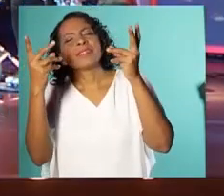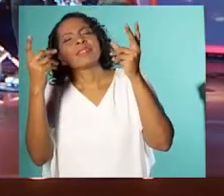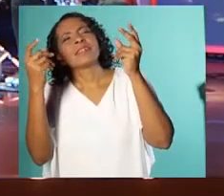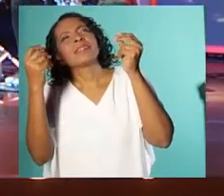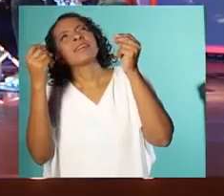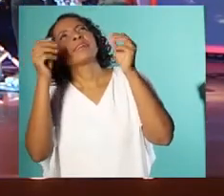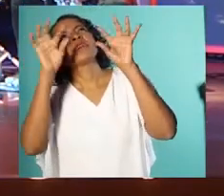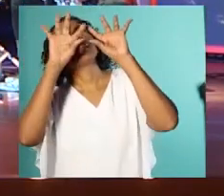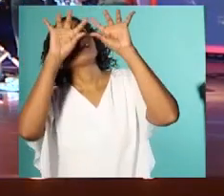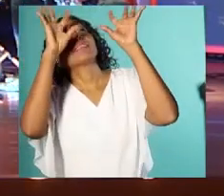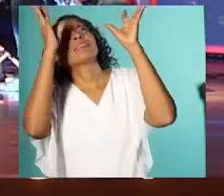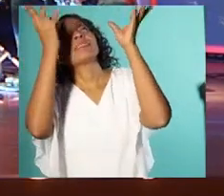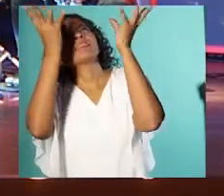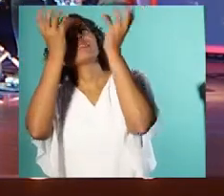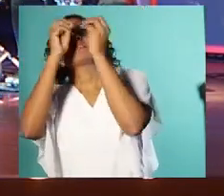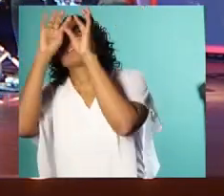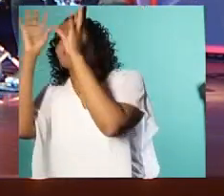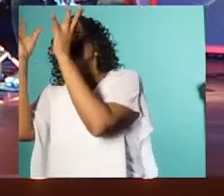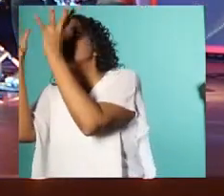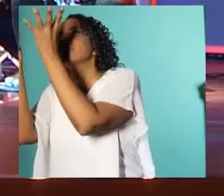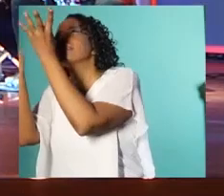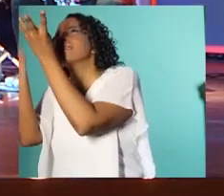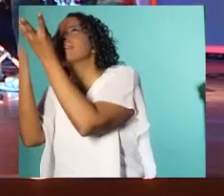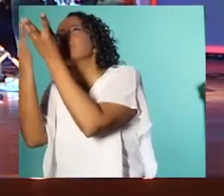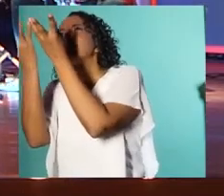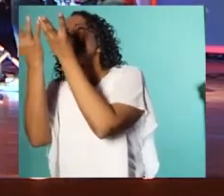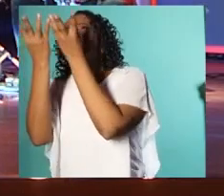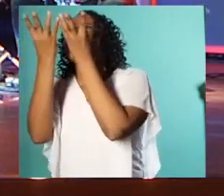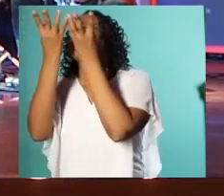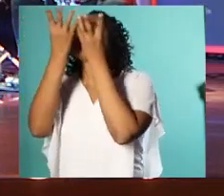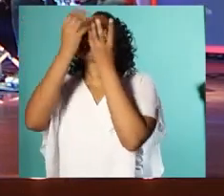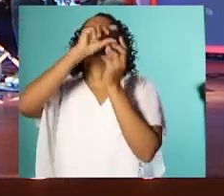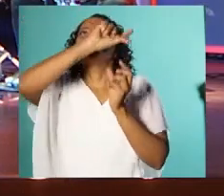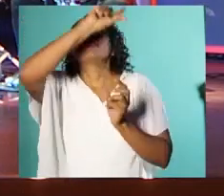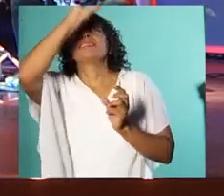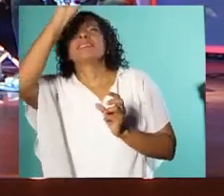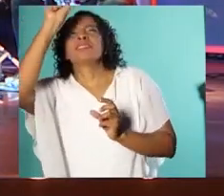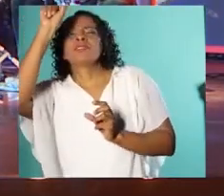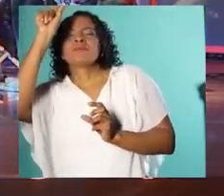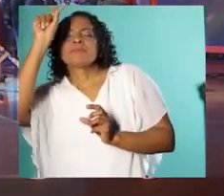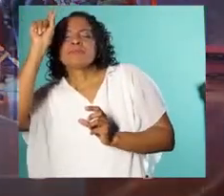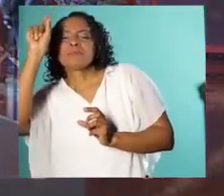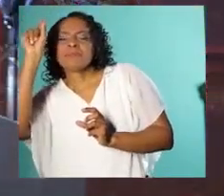contar las nubes y a la luna,